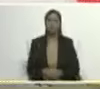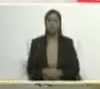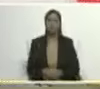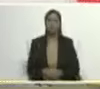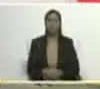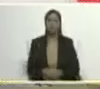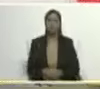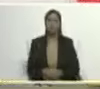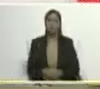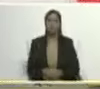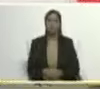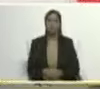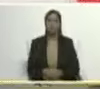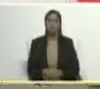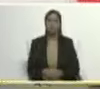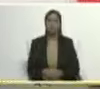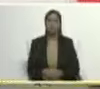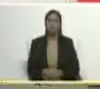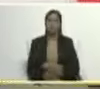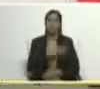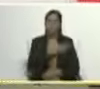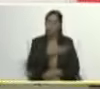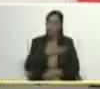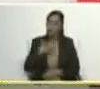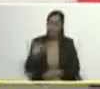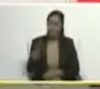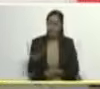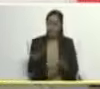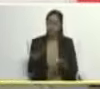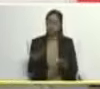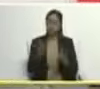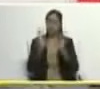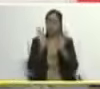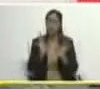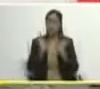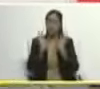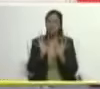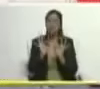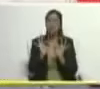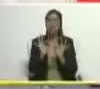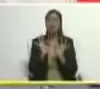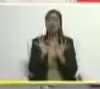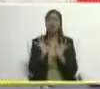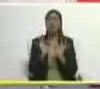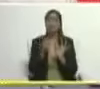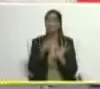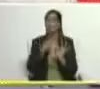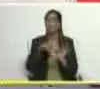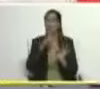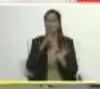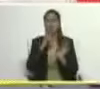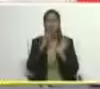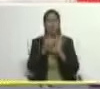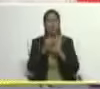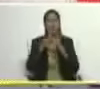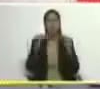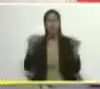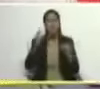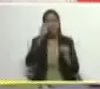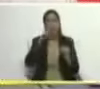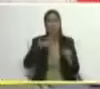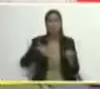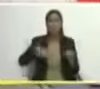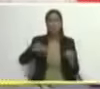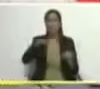quiero, de manera muy especial, a nombre de todo el pueblo noble,